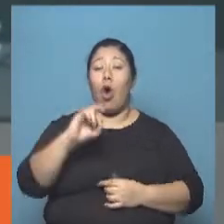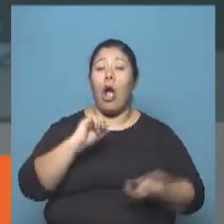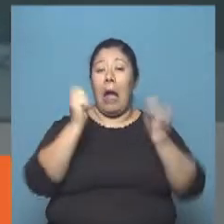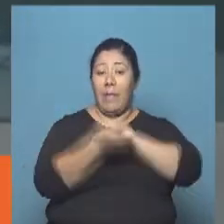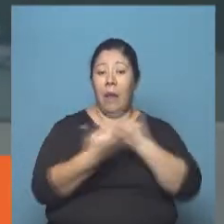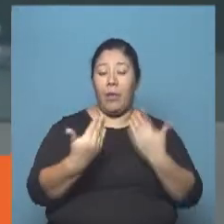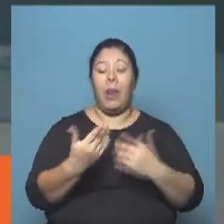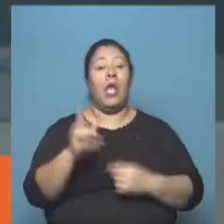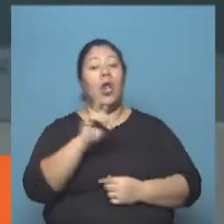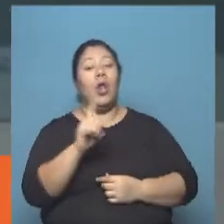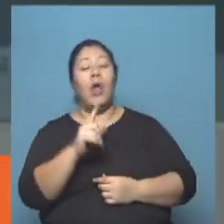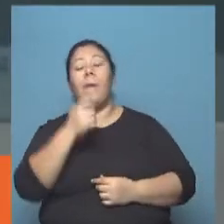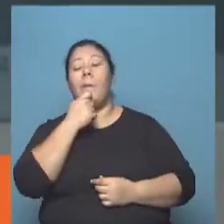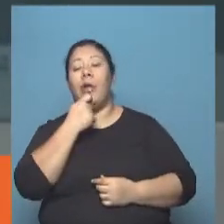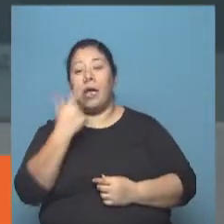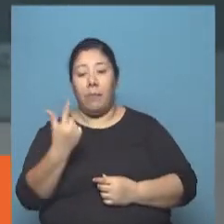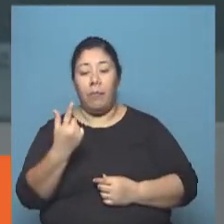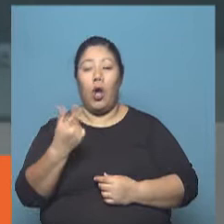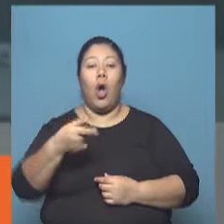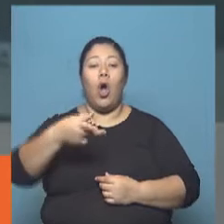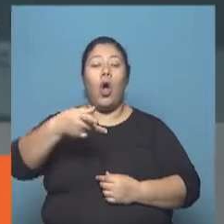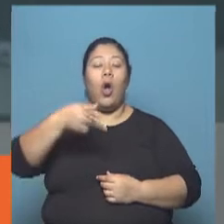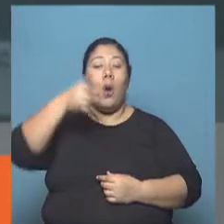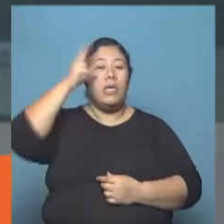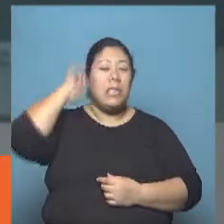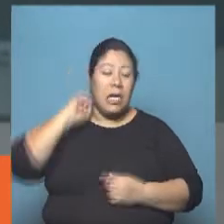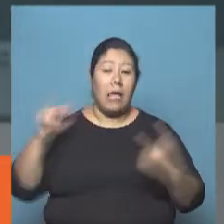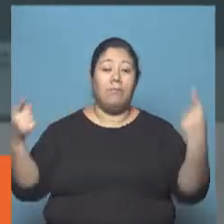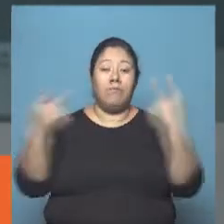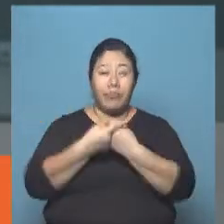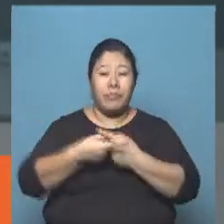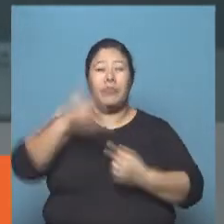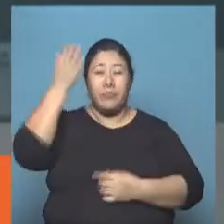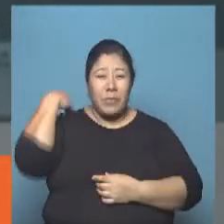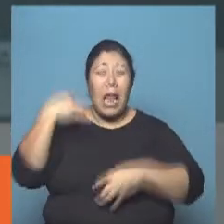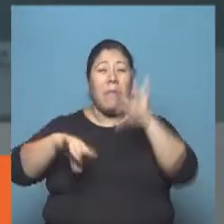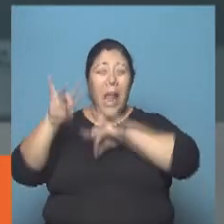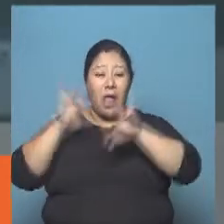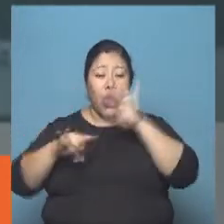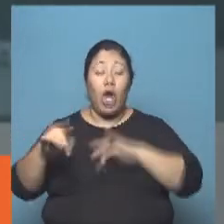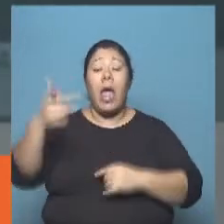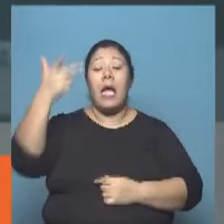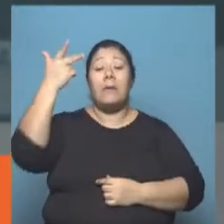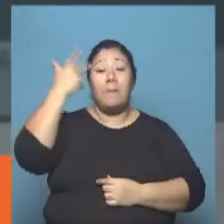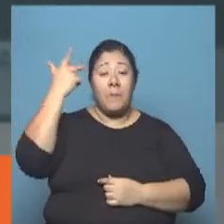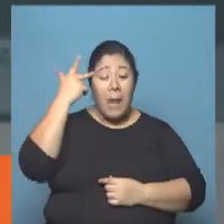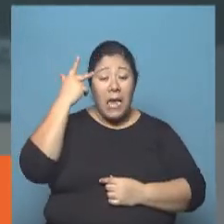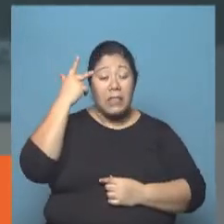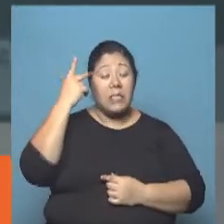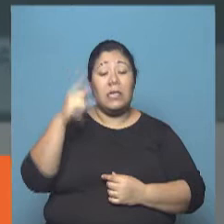por ejemplo, en el partido con Chile por eliminatorias, cuando Leo abandona la punta derecha y se instala a veces en el